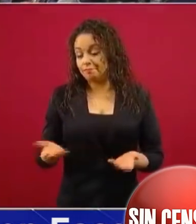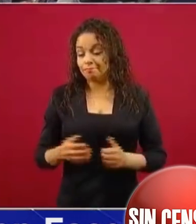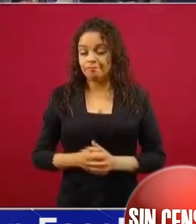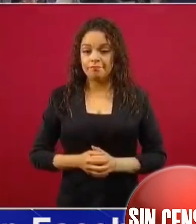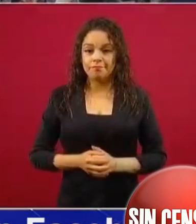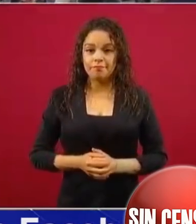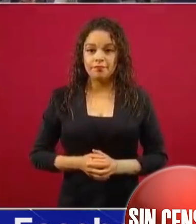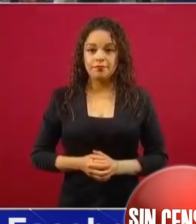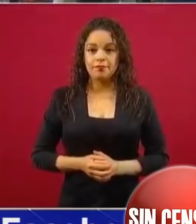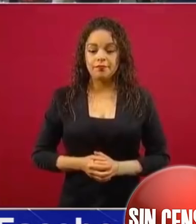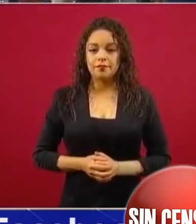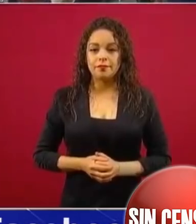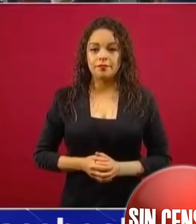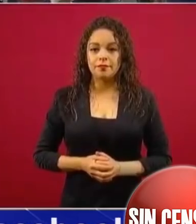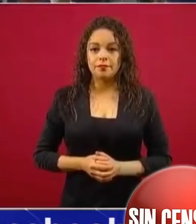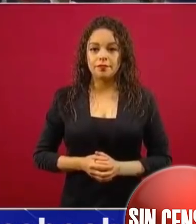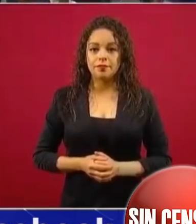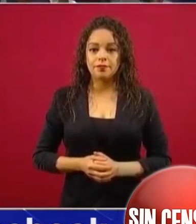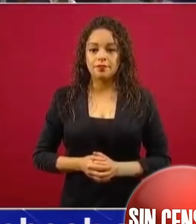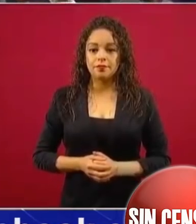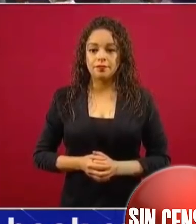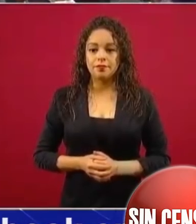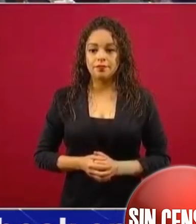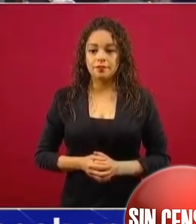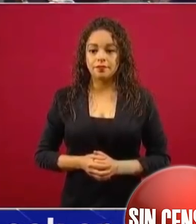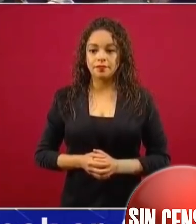porque es